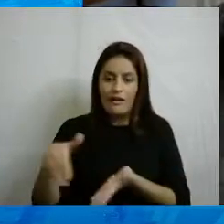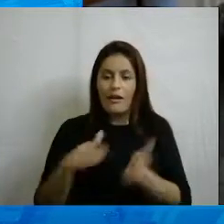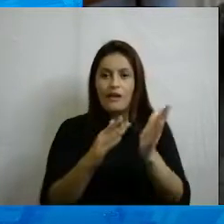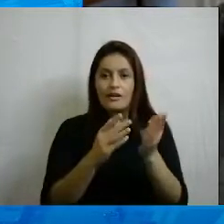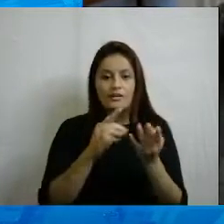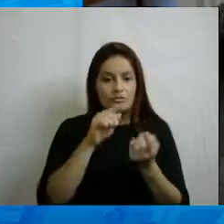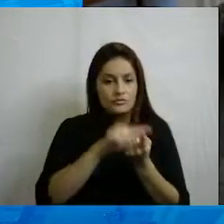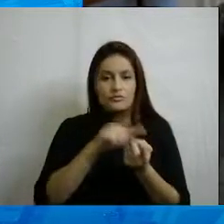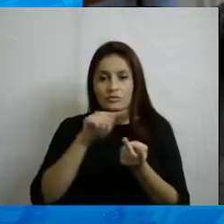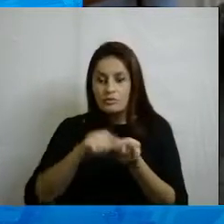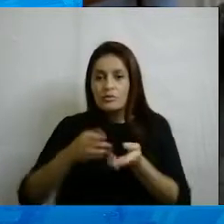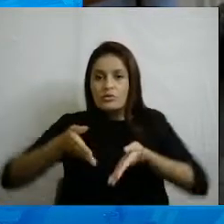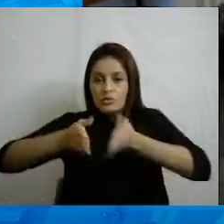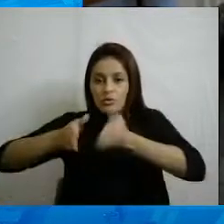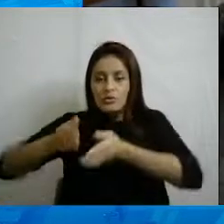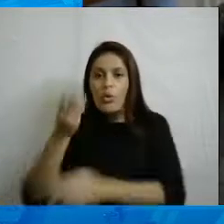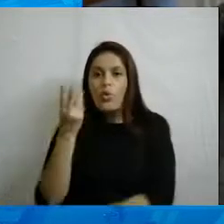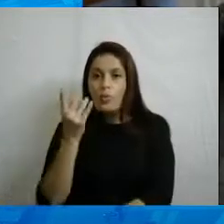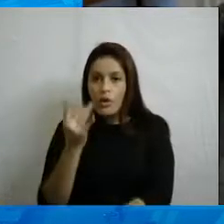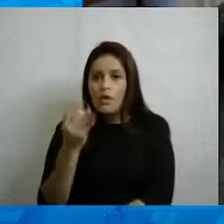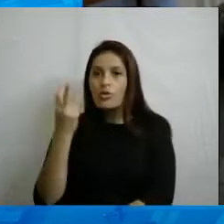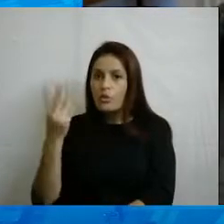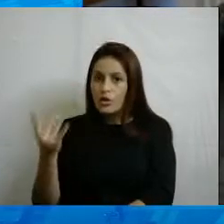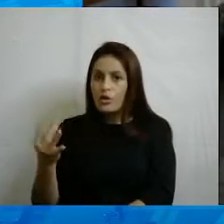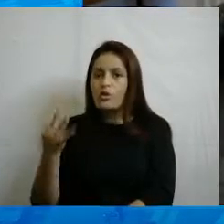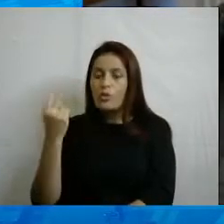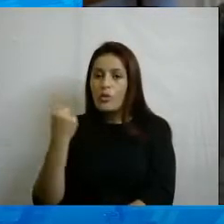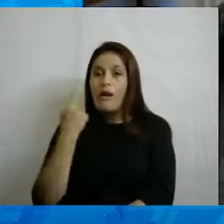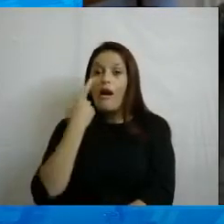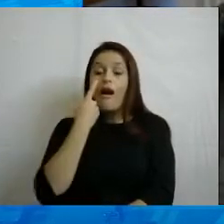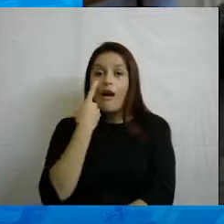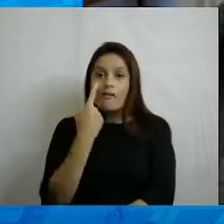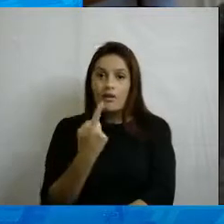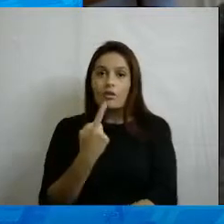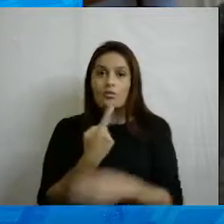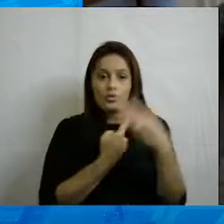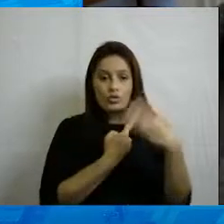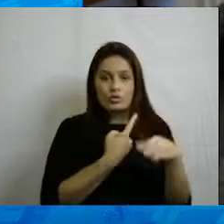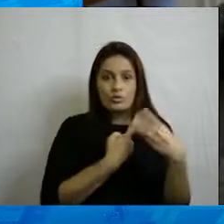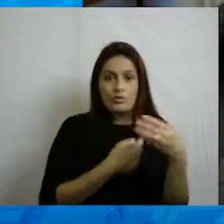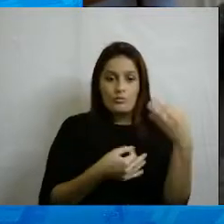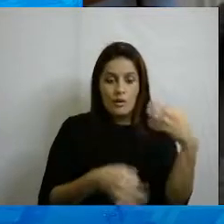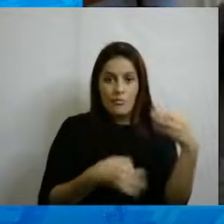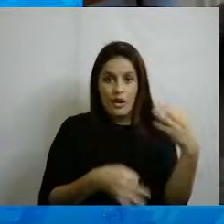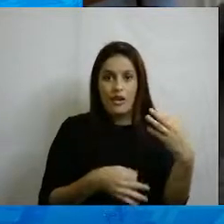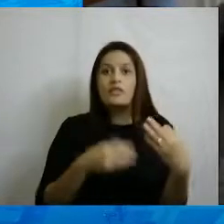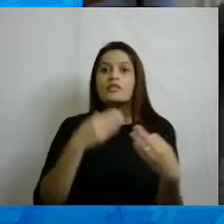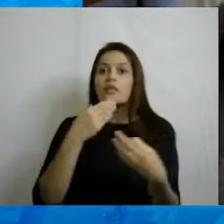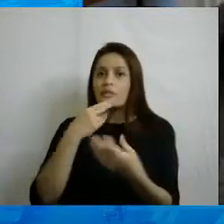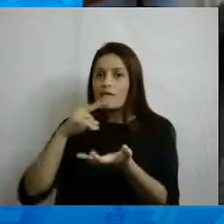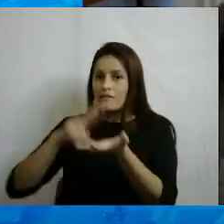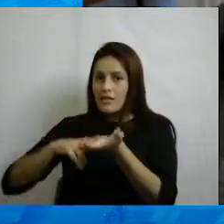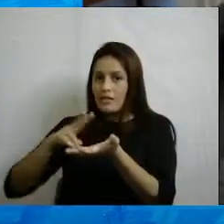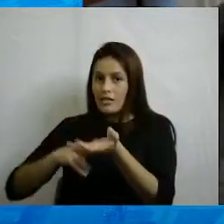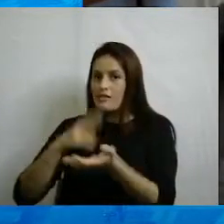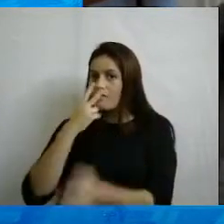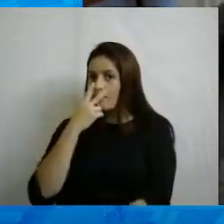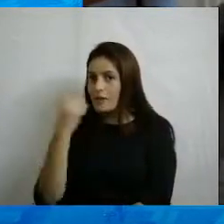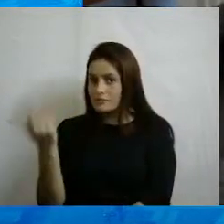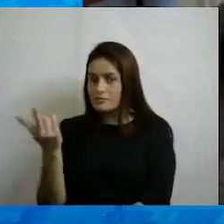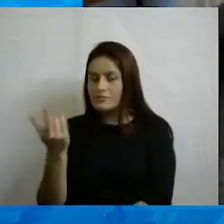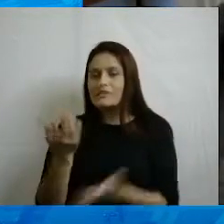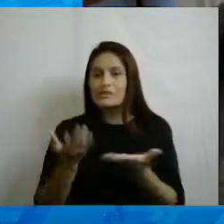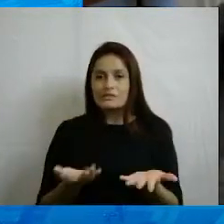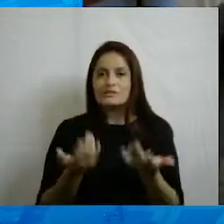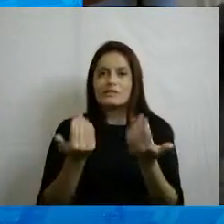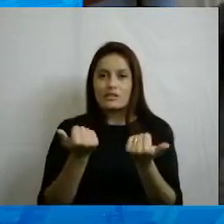pasaje, cada numeración, cosa que concuerde el domicilio del papel con el del terreno físico. Eso es lo